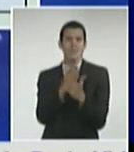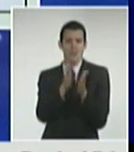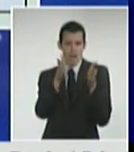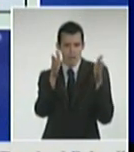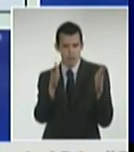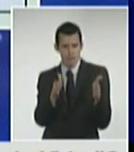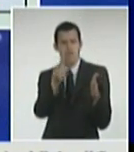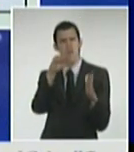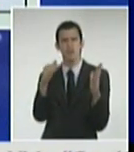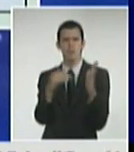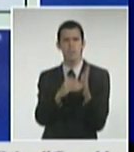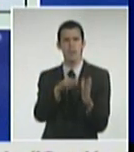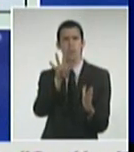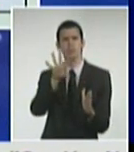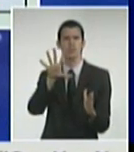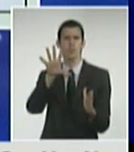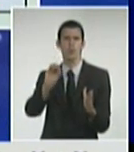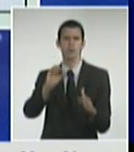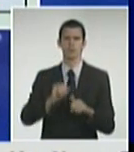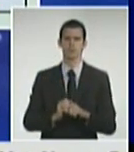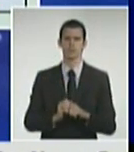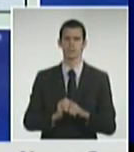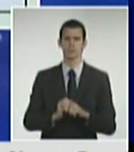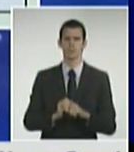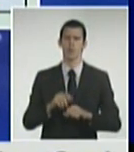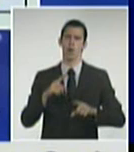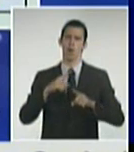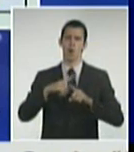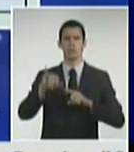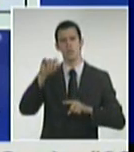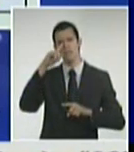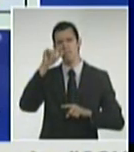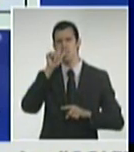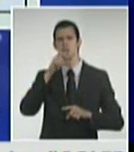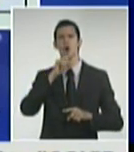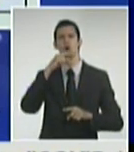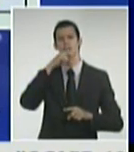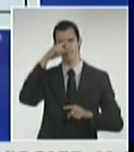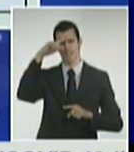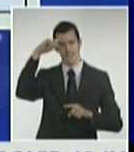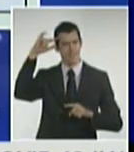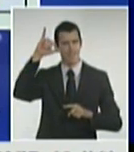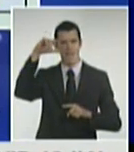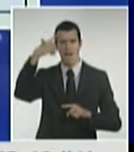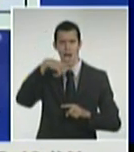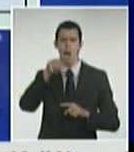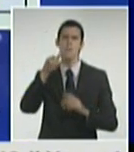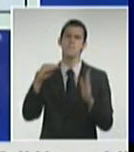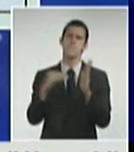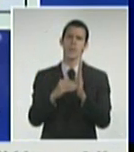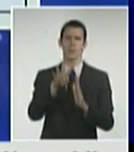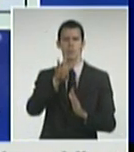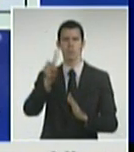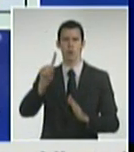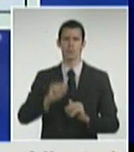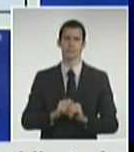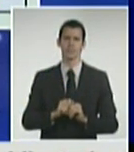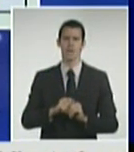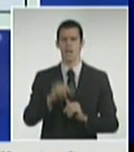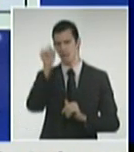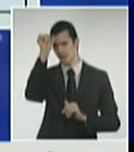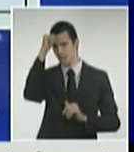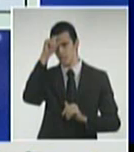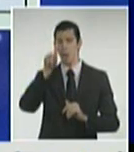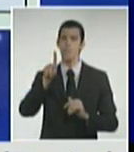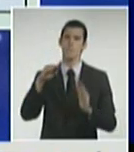1.450, Indonesia 1.092, la India 920, Rusia 727